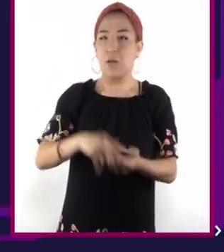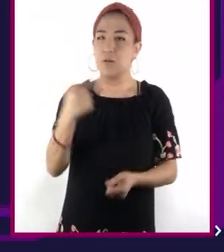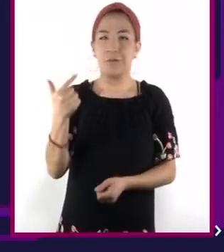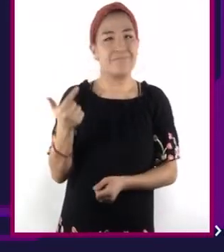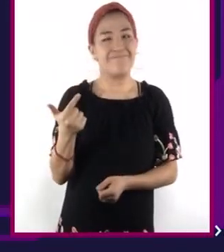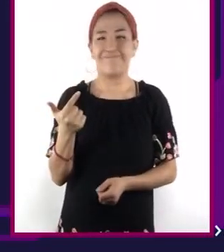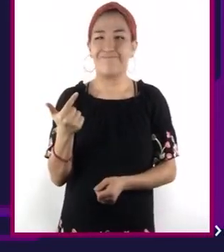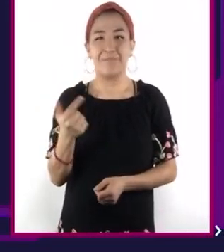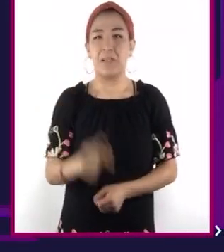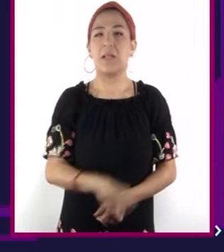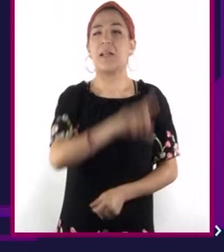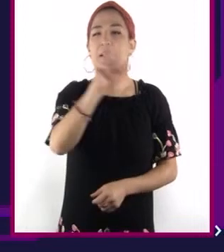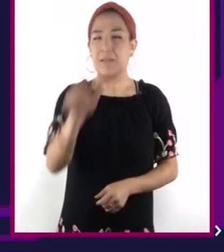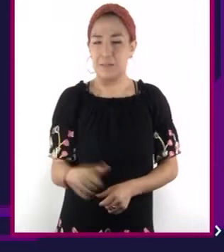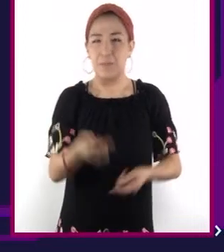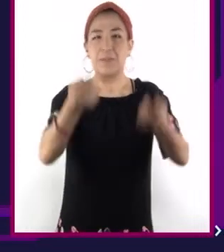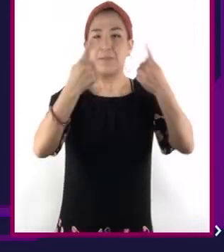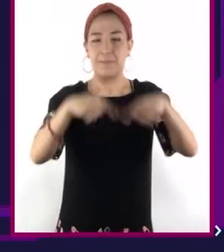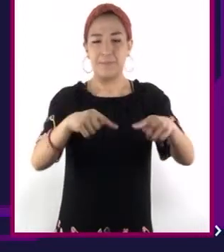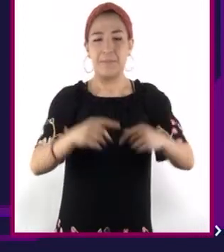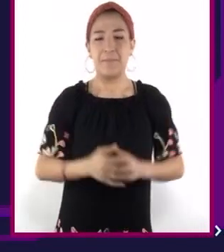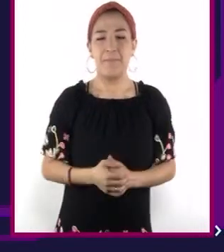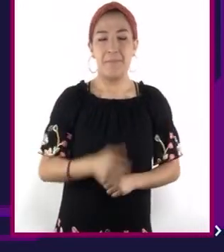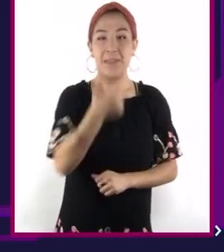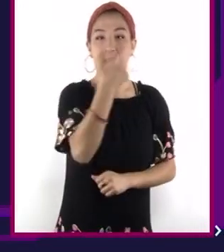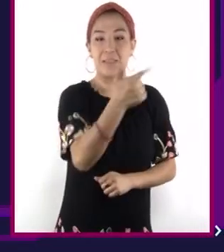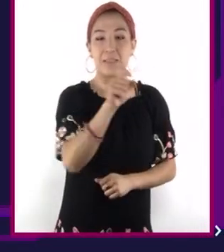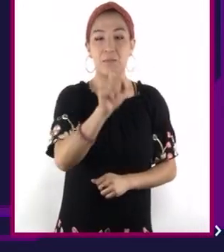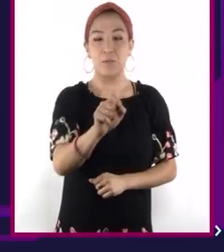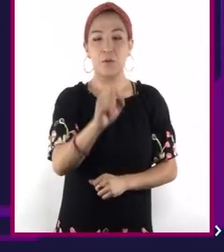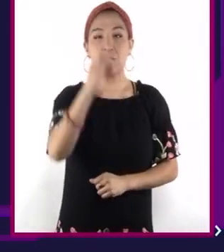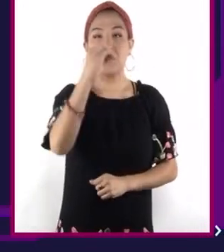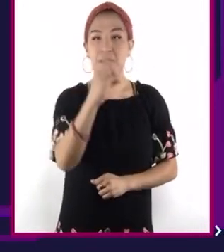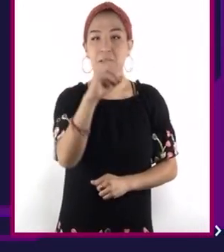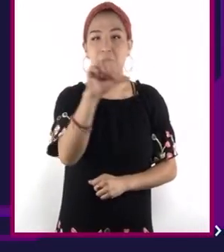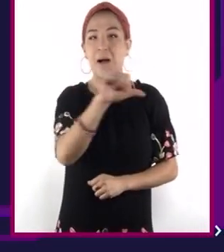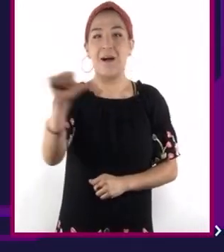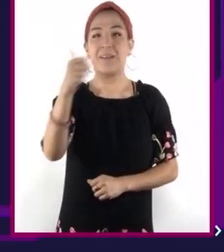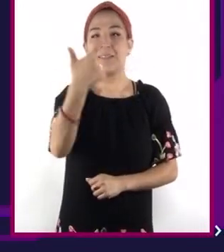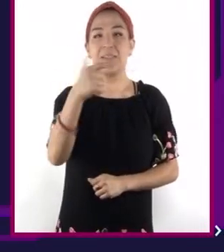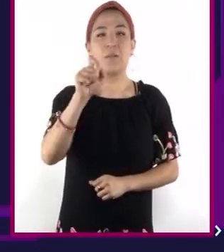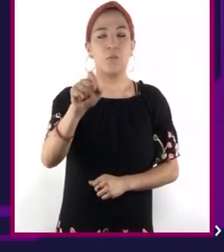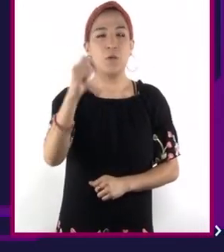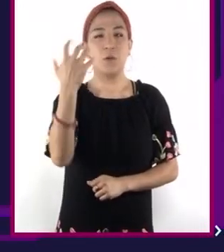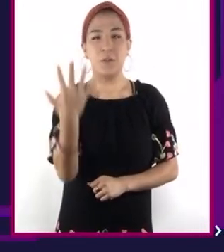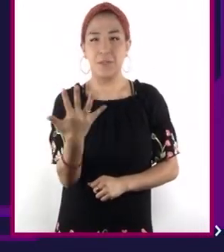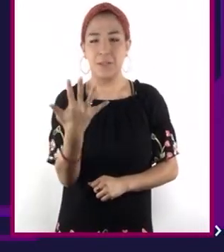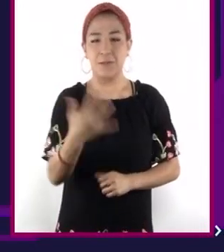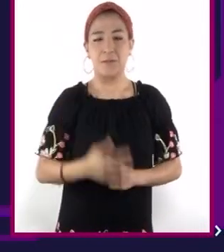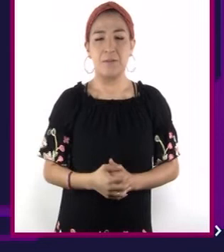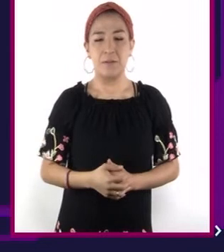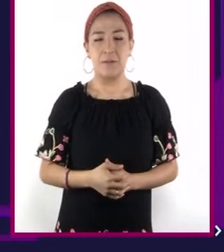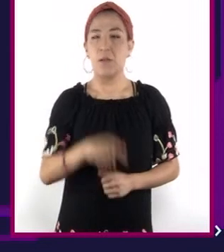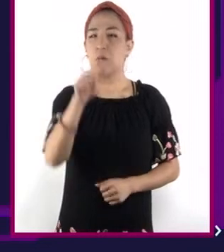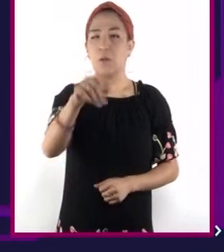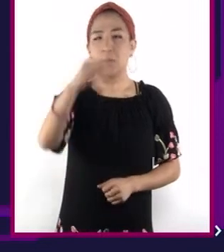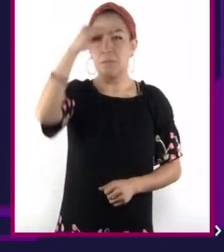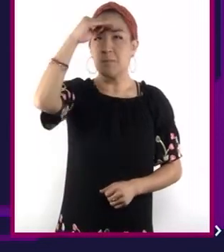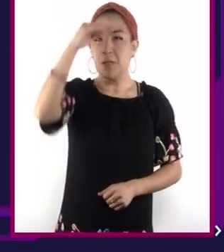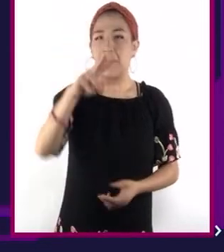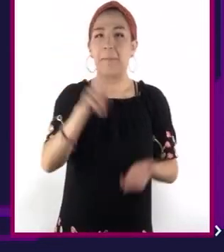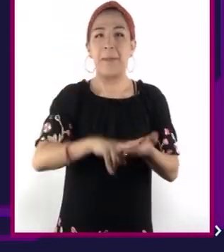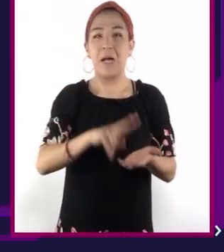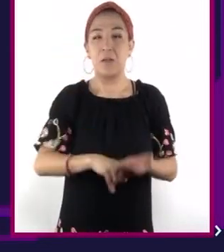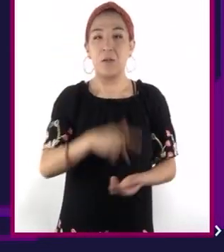El siguiente intervalo puede ser de 7.0 a 7.5, sin considerar